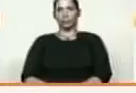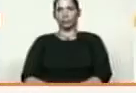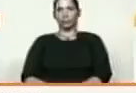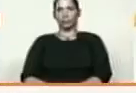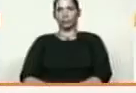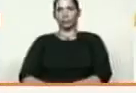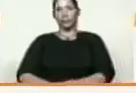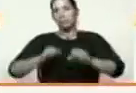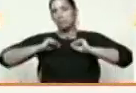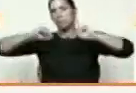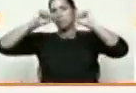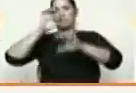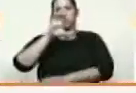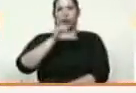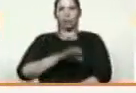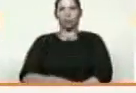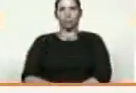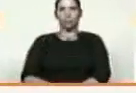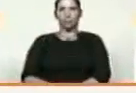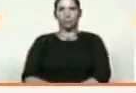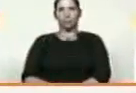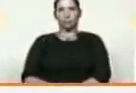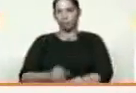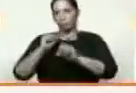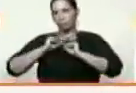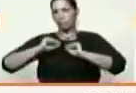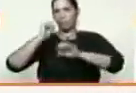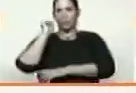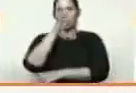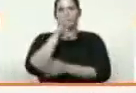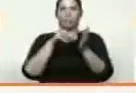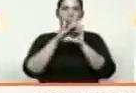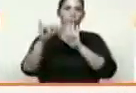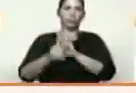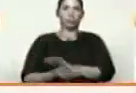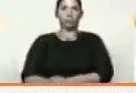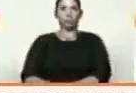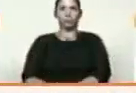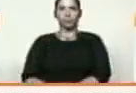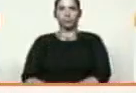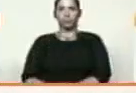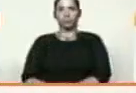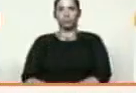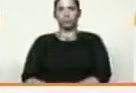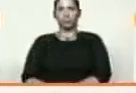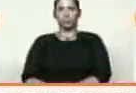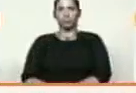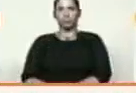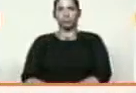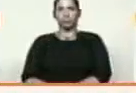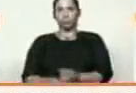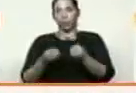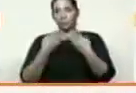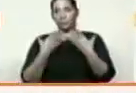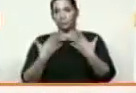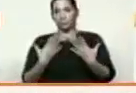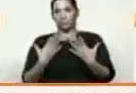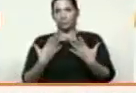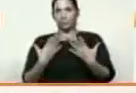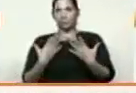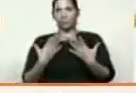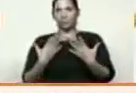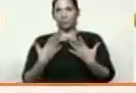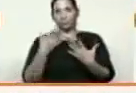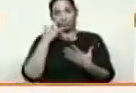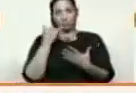¡Viva la patria! ¡Viva! ¡Que viva la Asamblea Nacional Constituyente! ¡Viva! Bueno, compatriotas, fíjense ustedes, yo